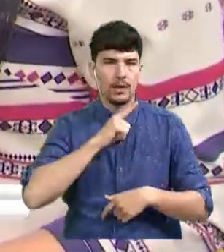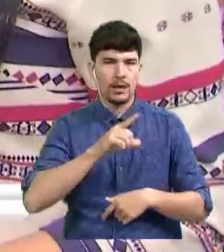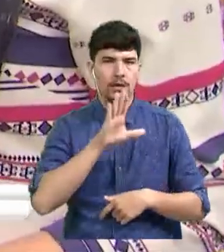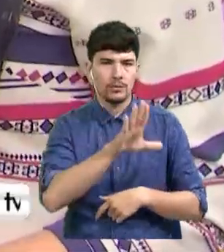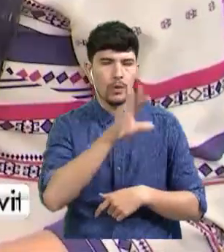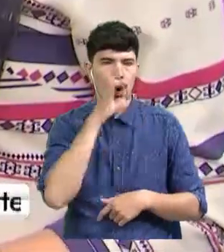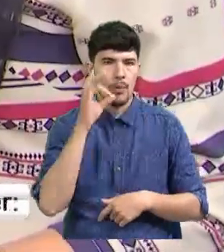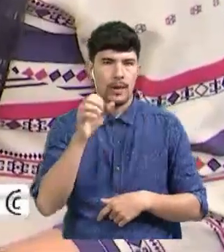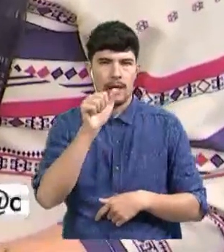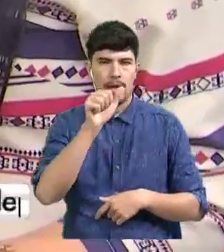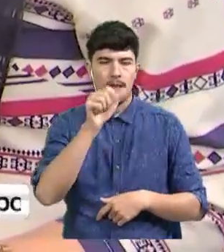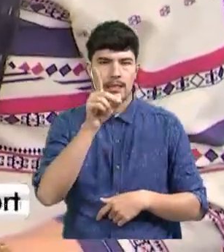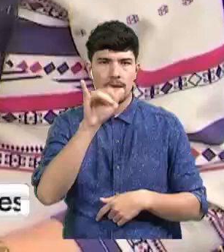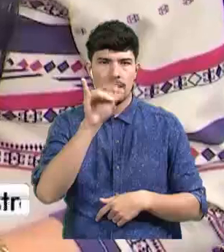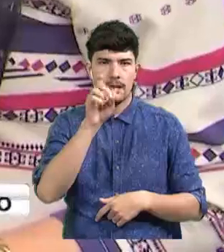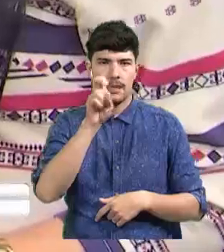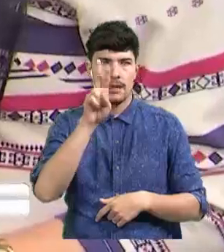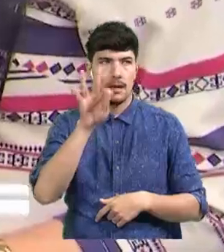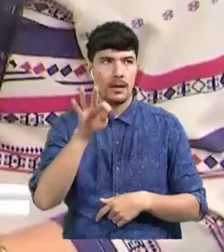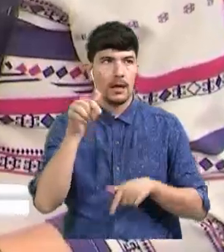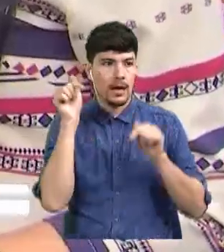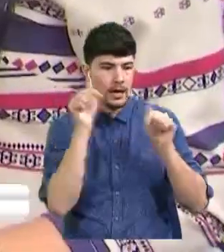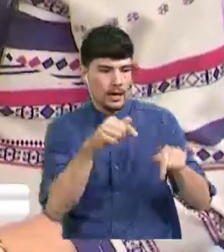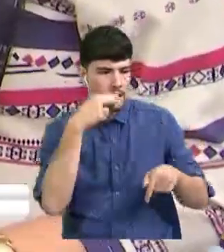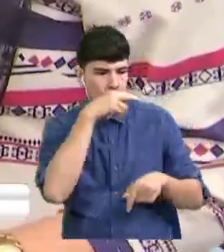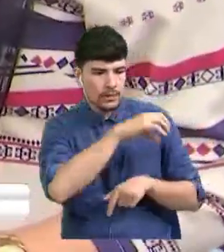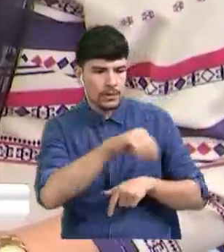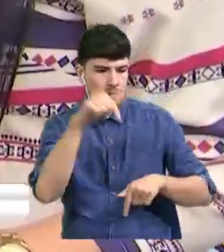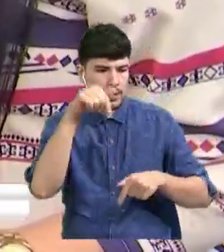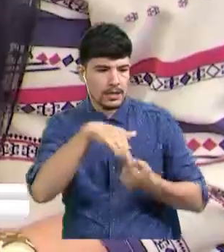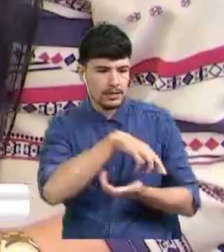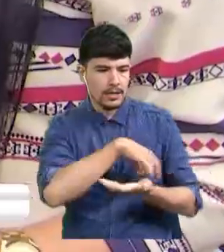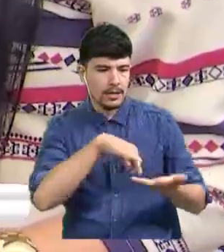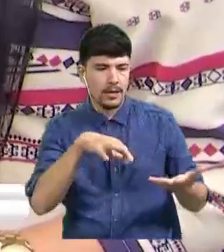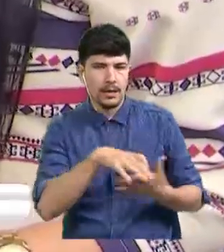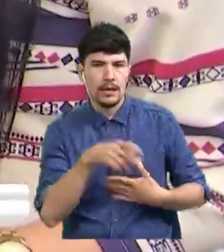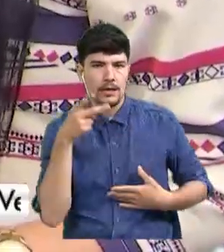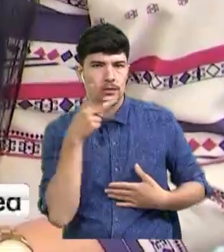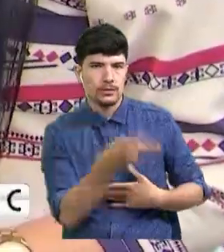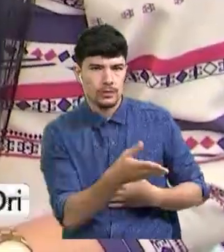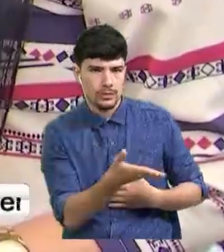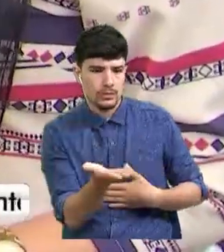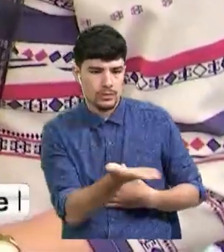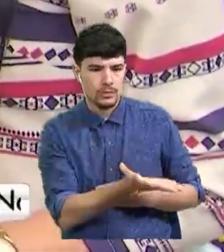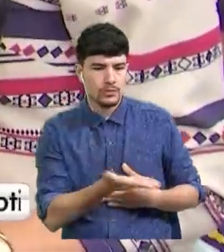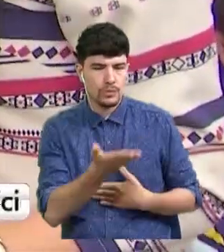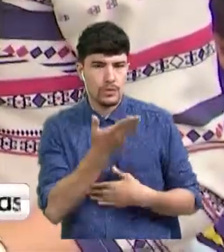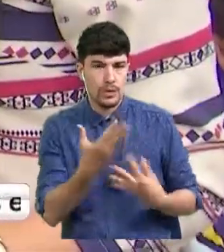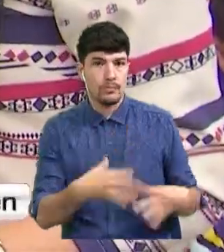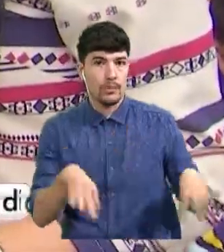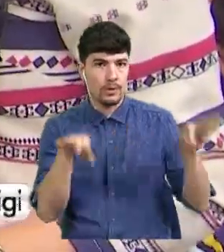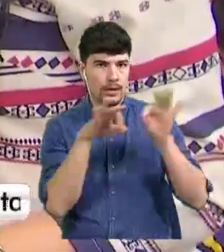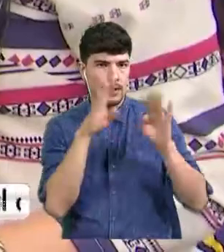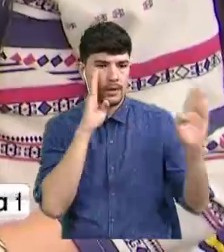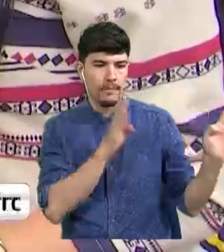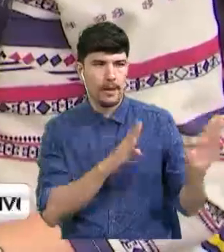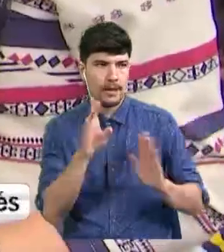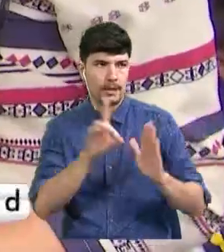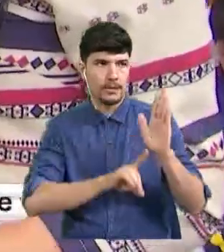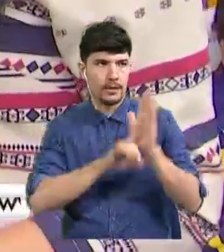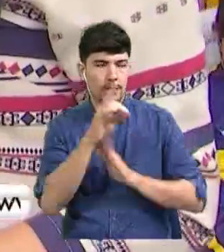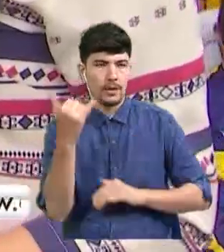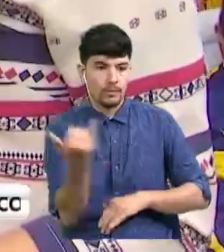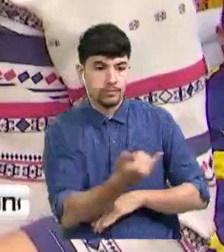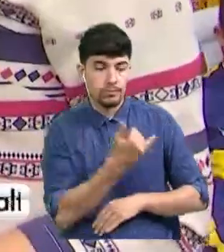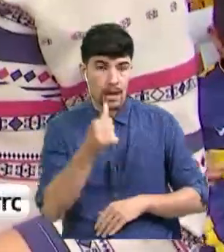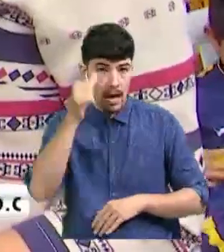Didier Alberto Tavera Amado. Acá tenemos a los niños de Santander que desde un principio han sido parte fundamental de nuestro plan de desarrollo. Con ellos